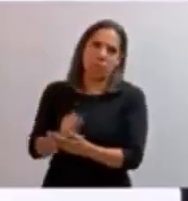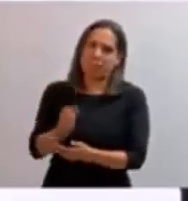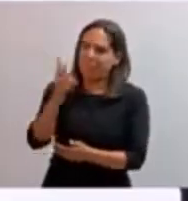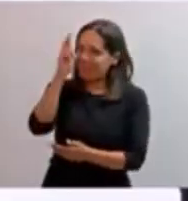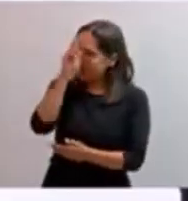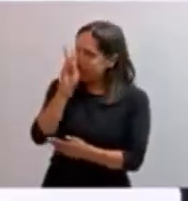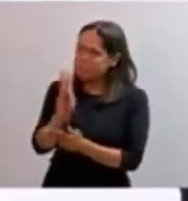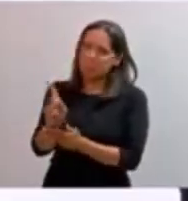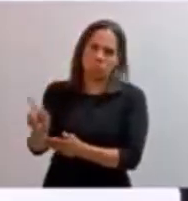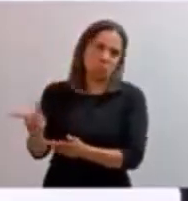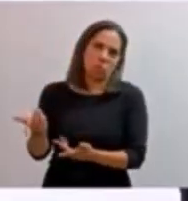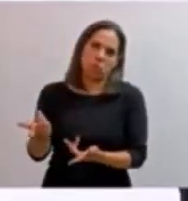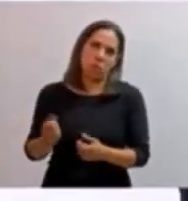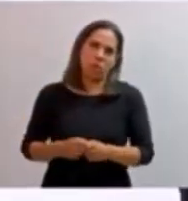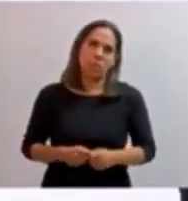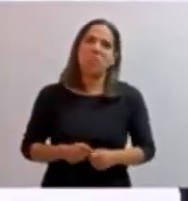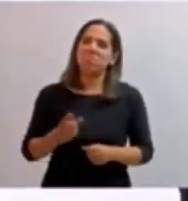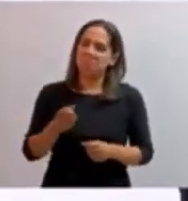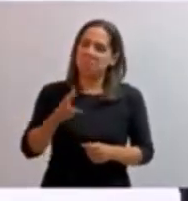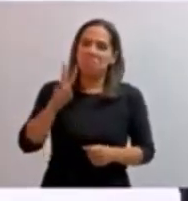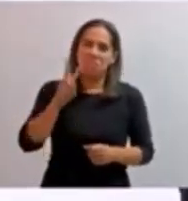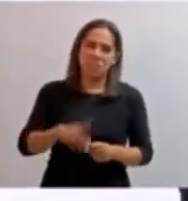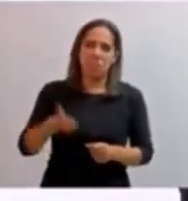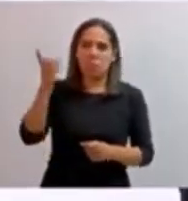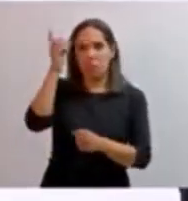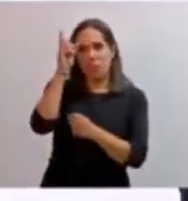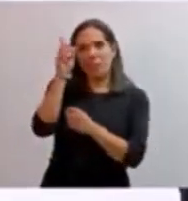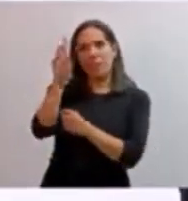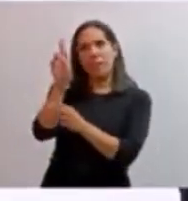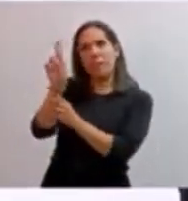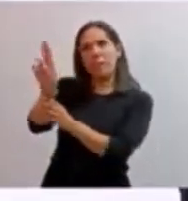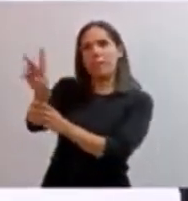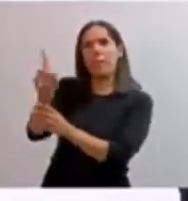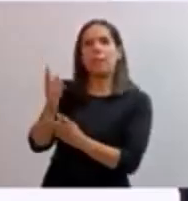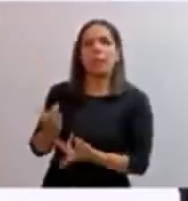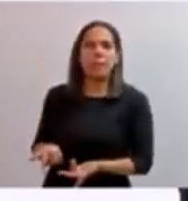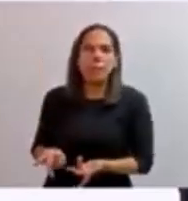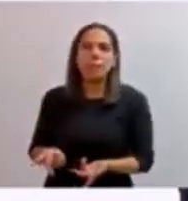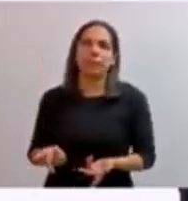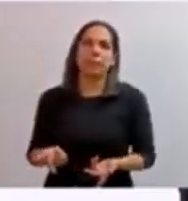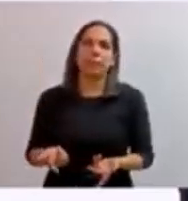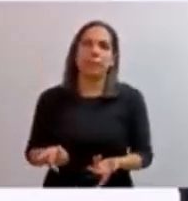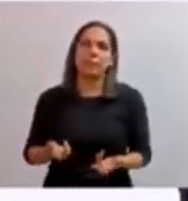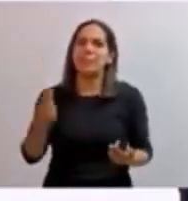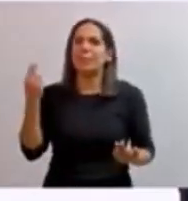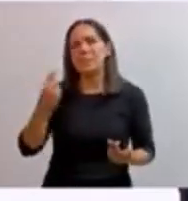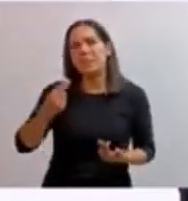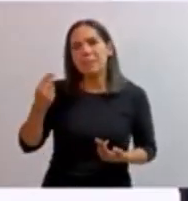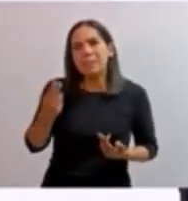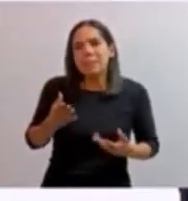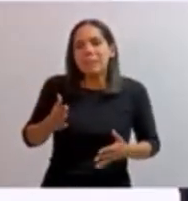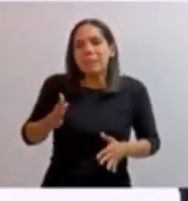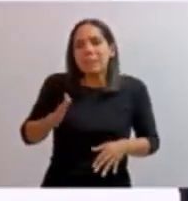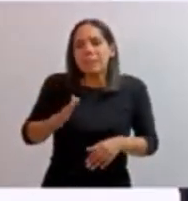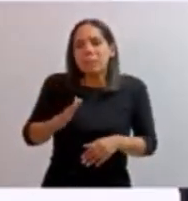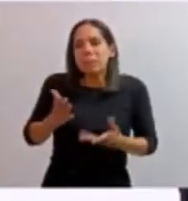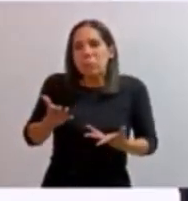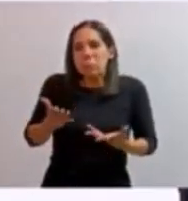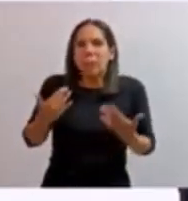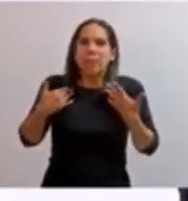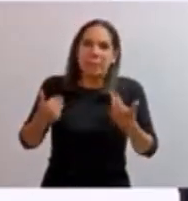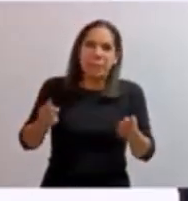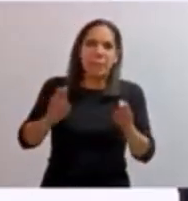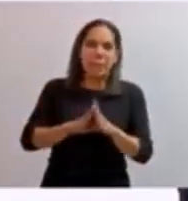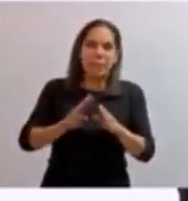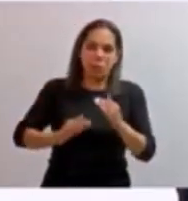educativo es el de la dirección. Yo no creo que haya disminuido la carga administrativa. Hay